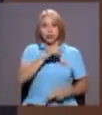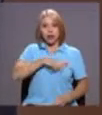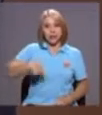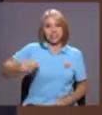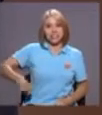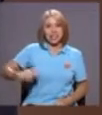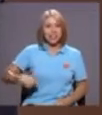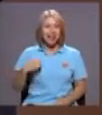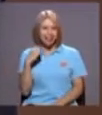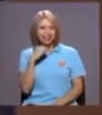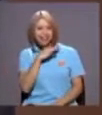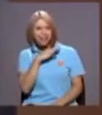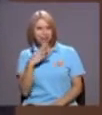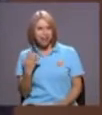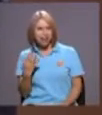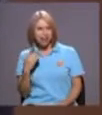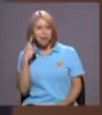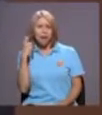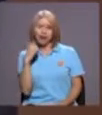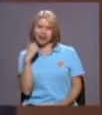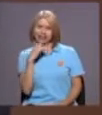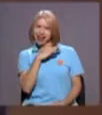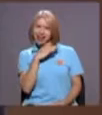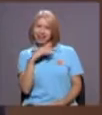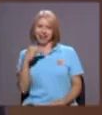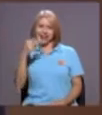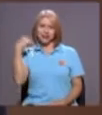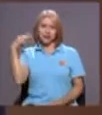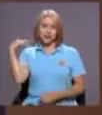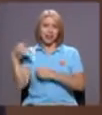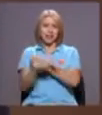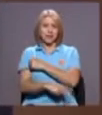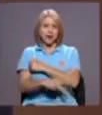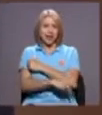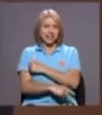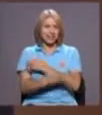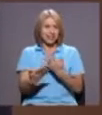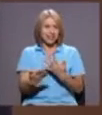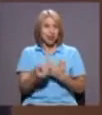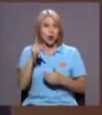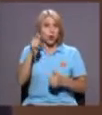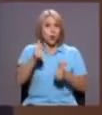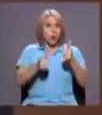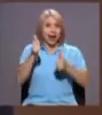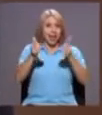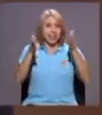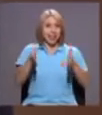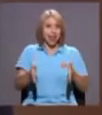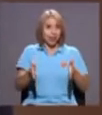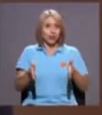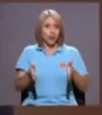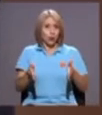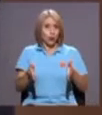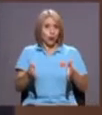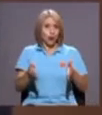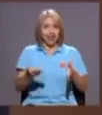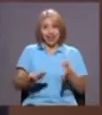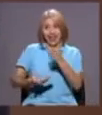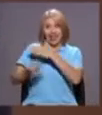porque era muy extraño en la historia del país que un candidato que en